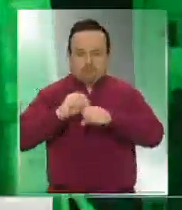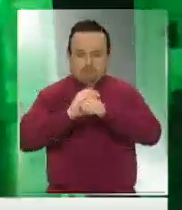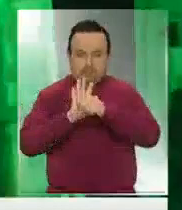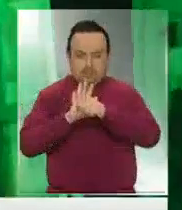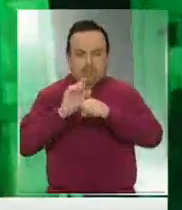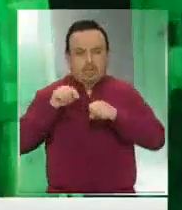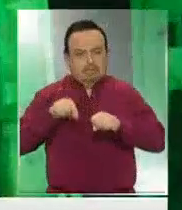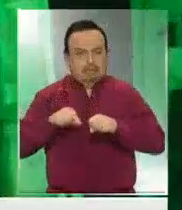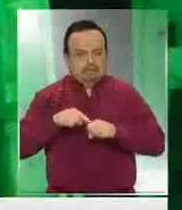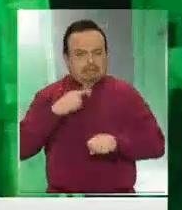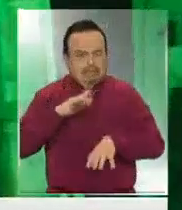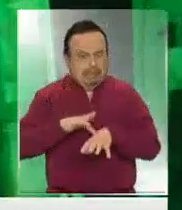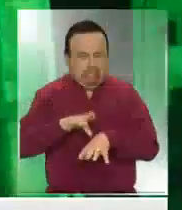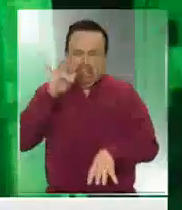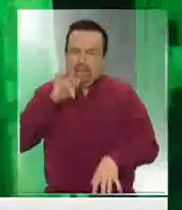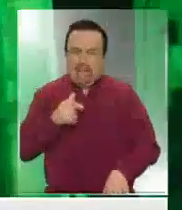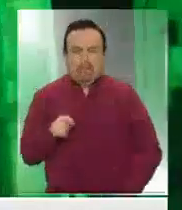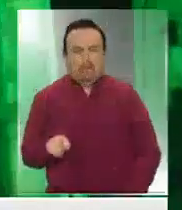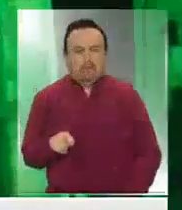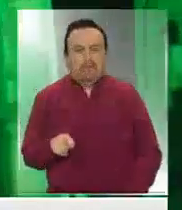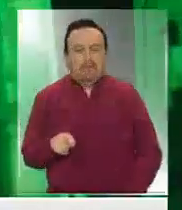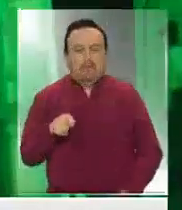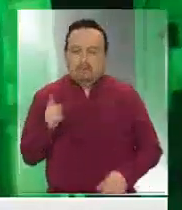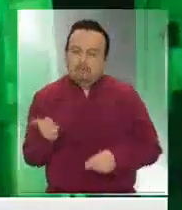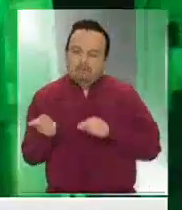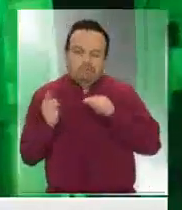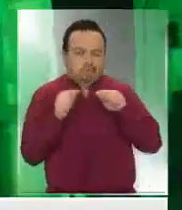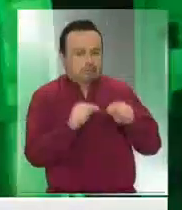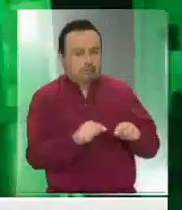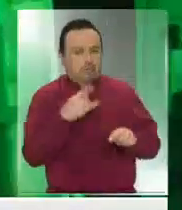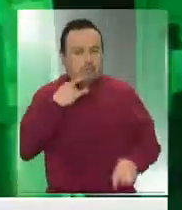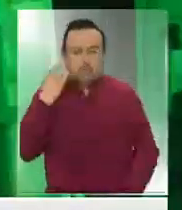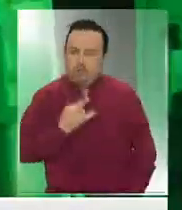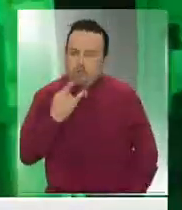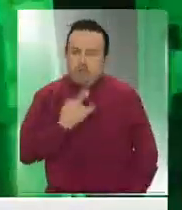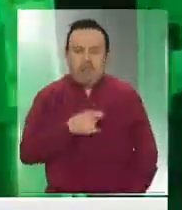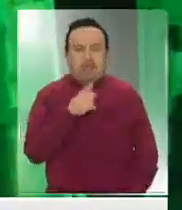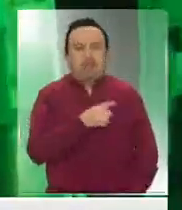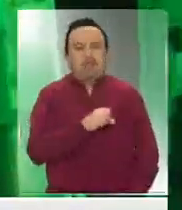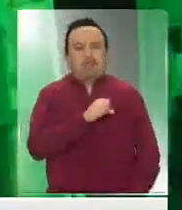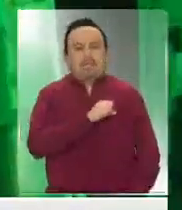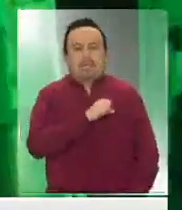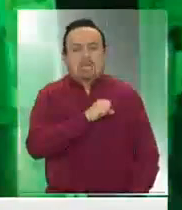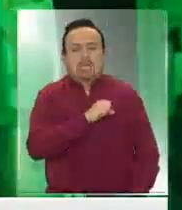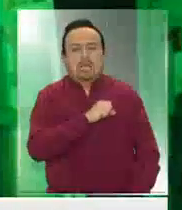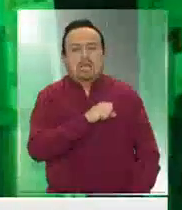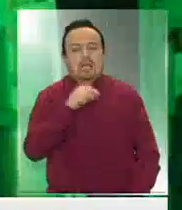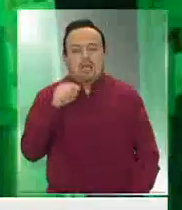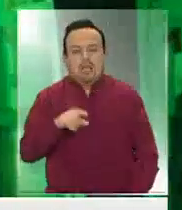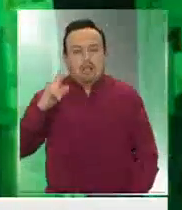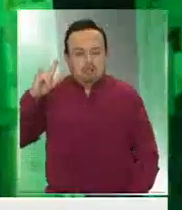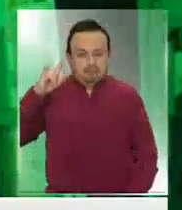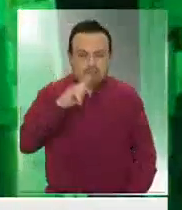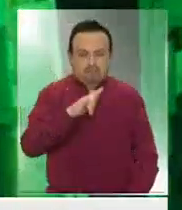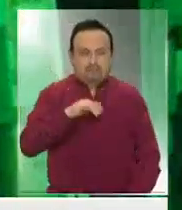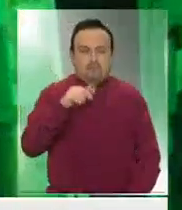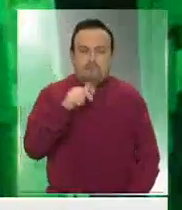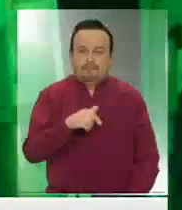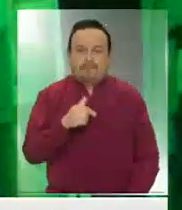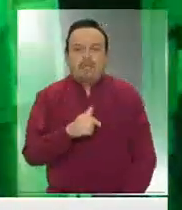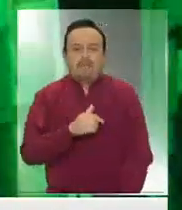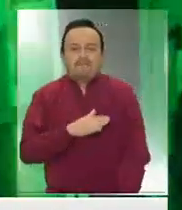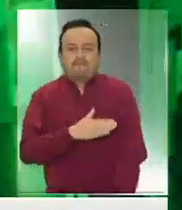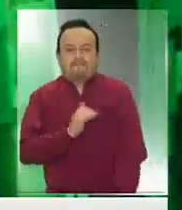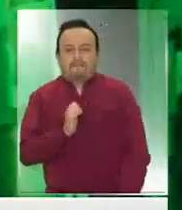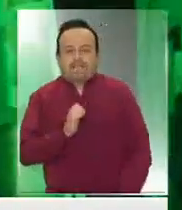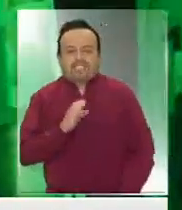en estado crítico además, lamentablemente, transportado y trasladado con urgencia hasta Santiago en este avión de la Fuerza Aérea de Chile, cumpliendo además con